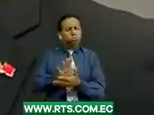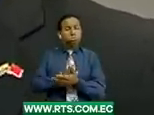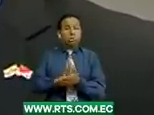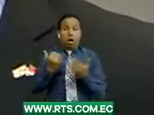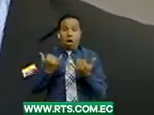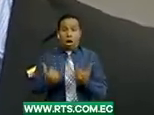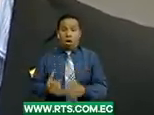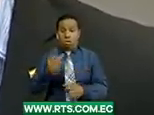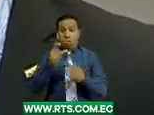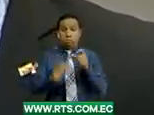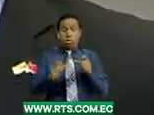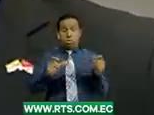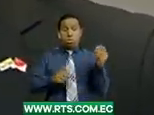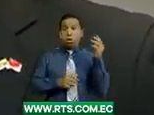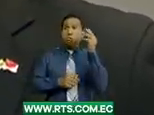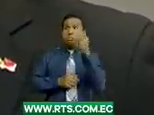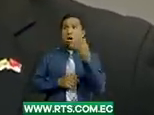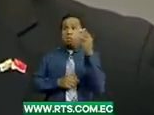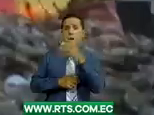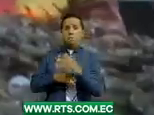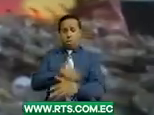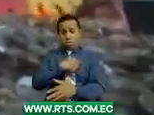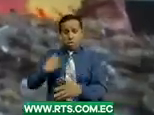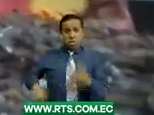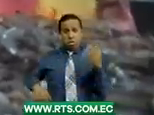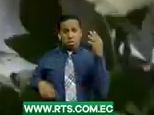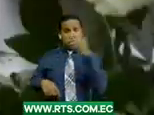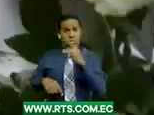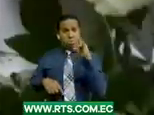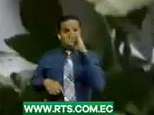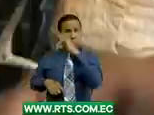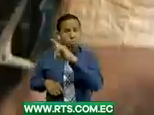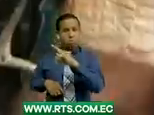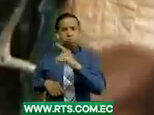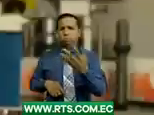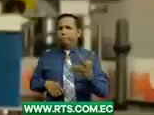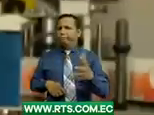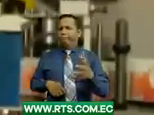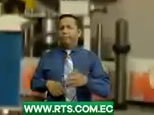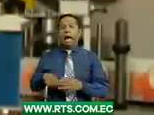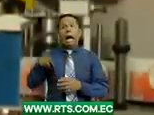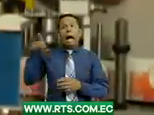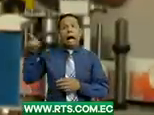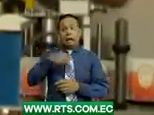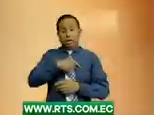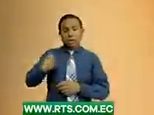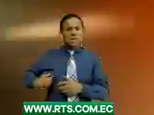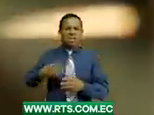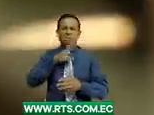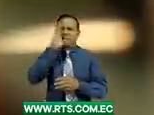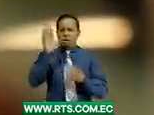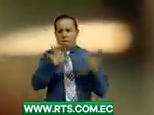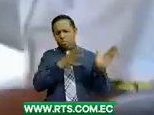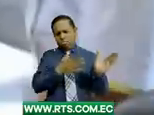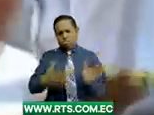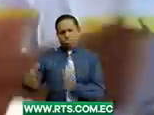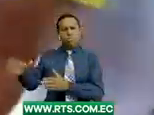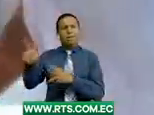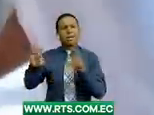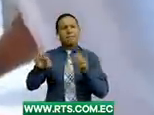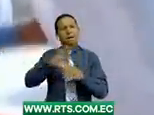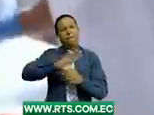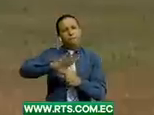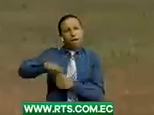fechas de viajar a China se ha detenido. Se refiere a las ferias organizadas en dicho país para misiones